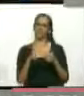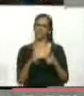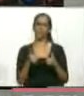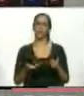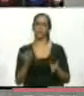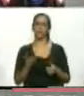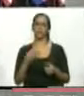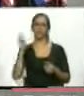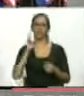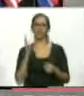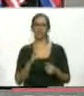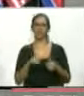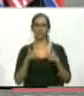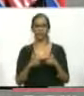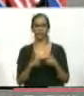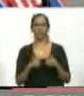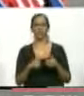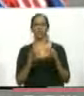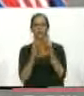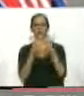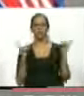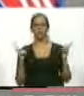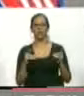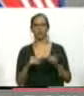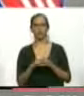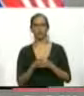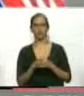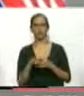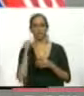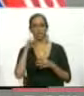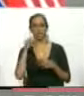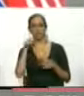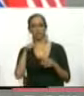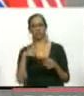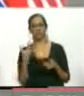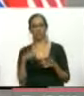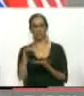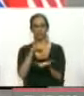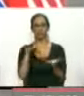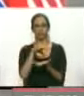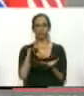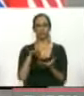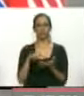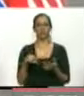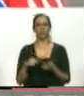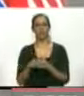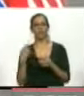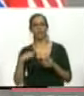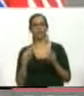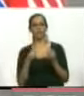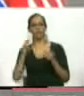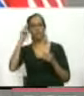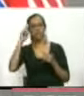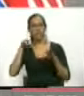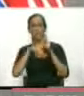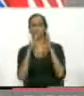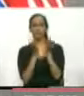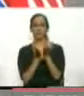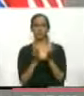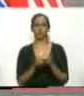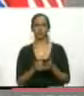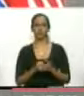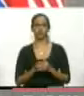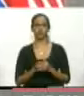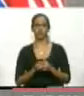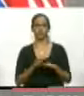que venezuela esté bien y que sea de una democracia sí porque ahí sí se puede desestabilizar la región por mucha razón el mundo entero porque además